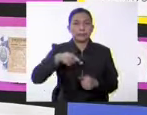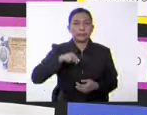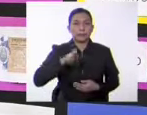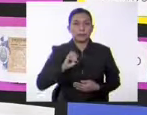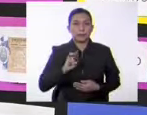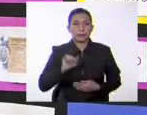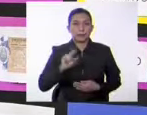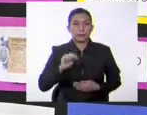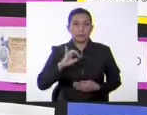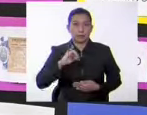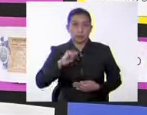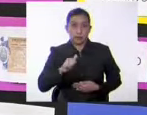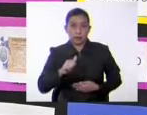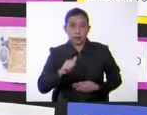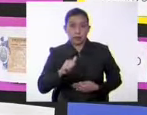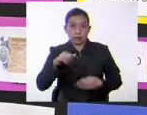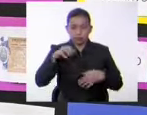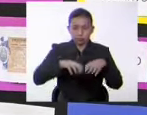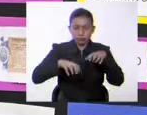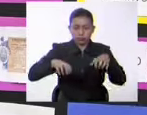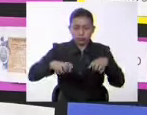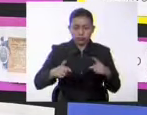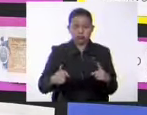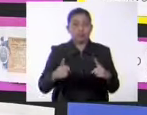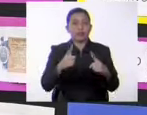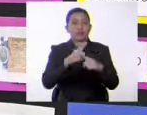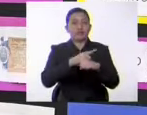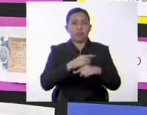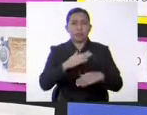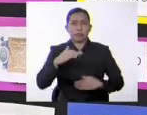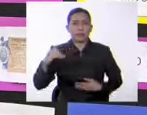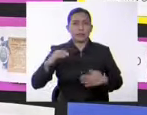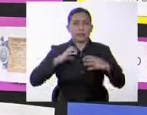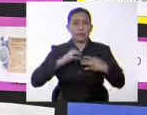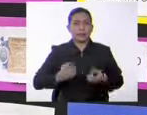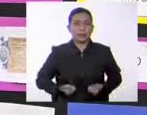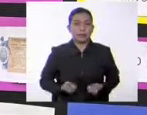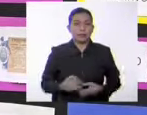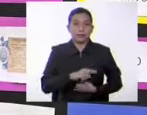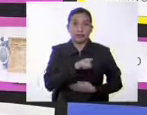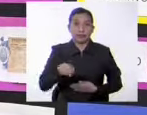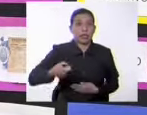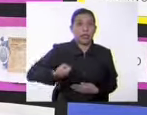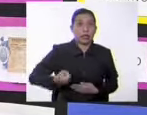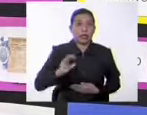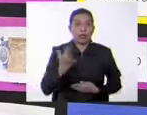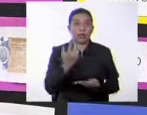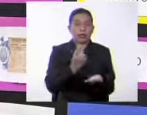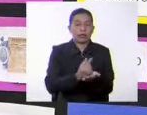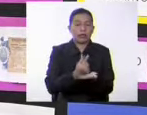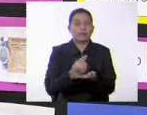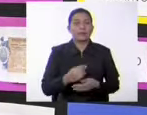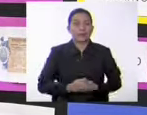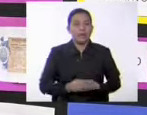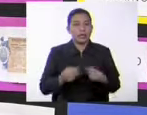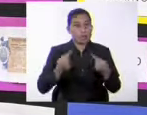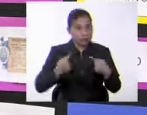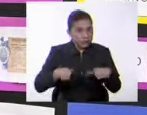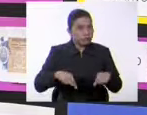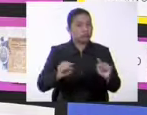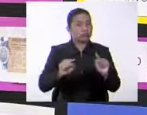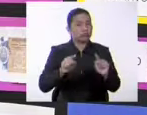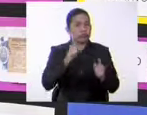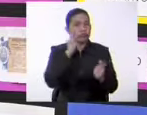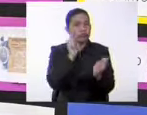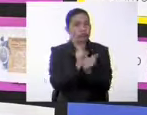ser un estado, y eso es muy importante saberlo, chicos de quinto grado, para que nosotros siempre conozcamos la